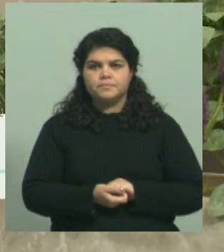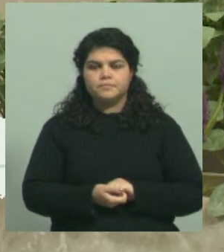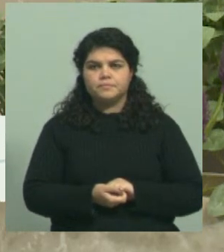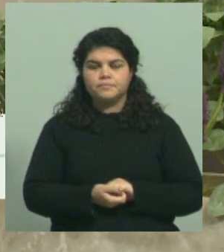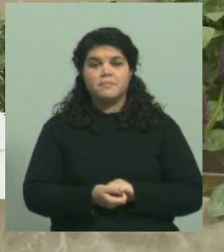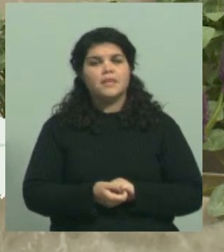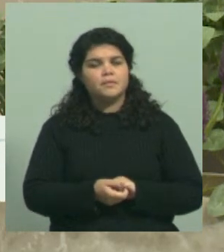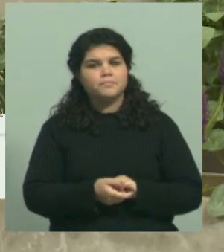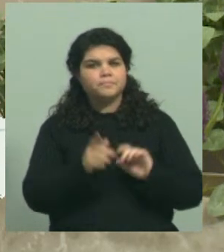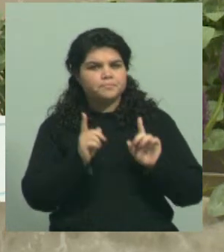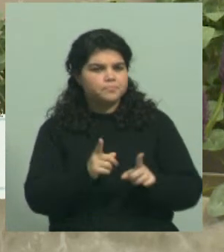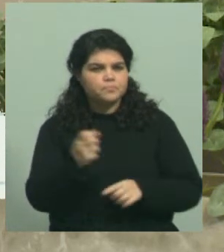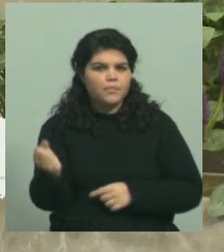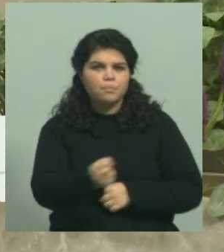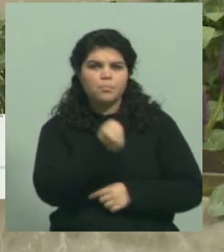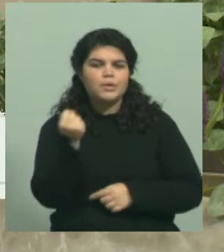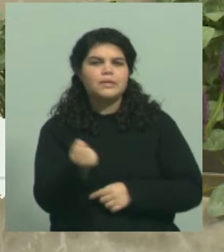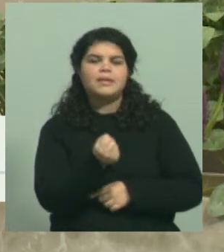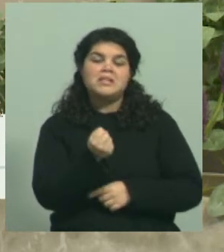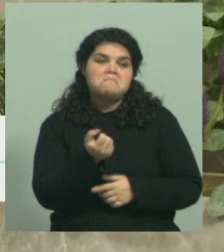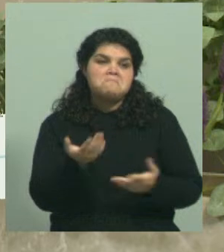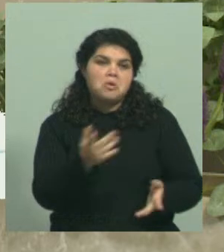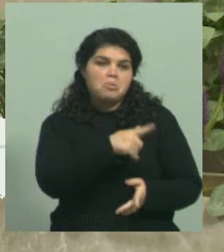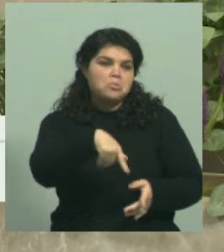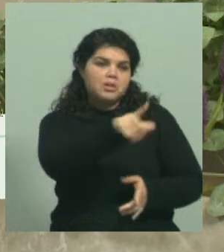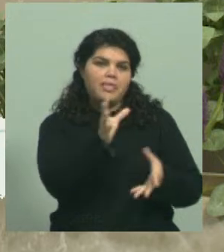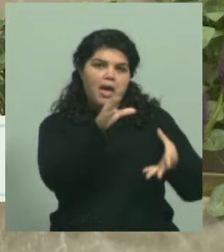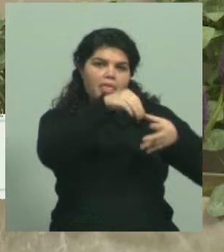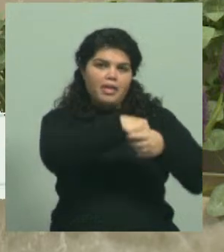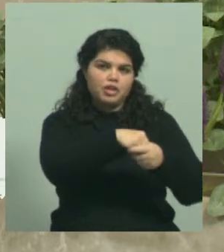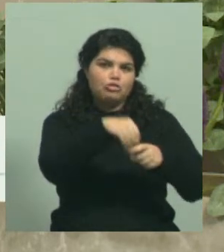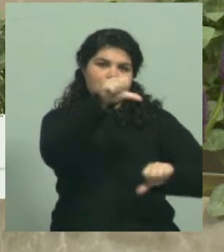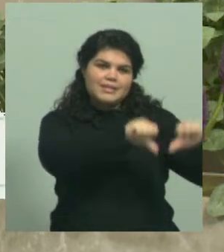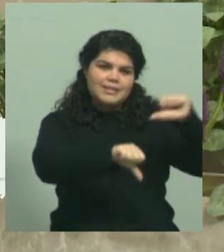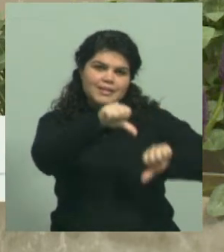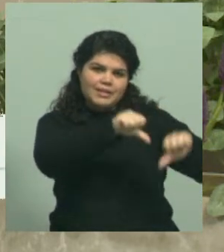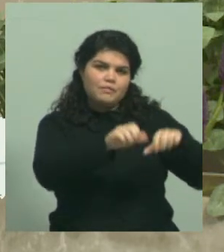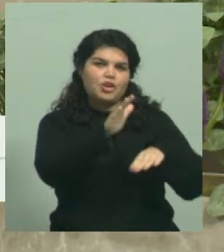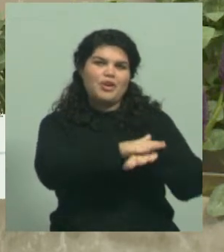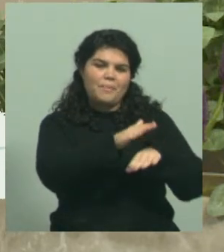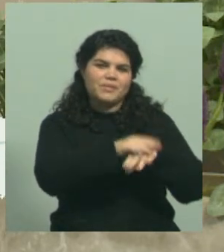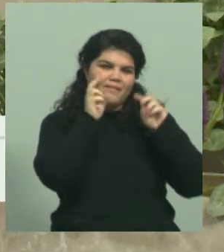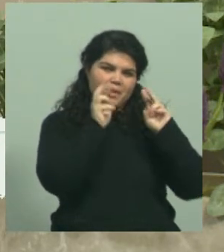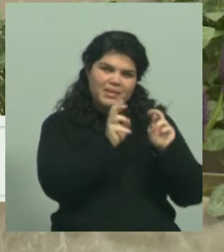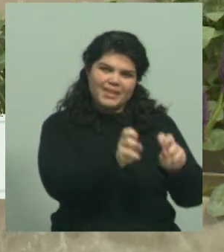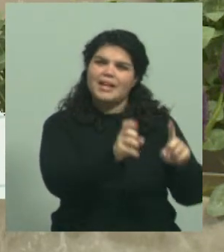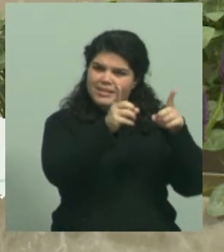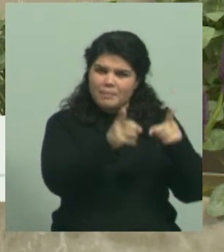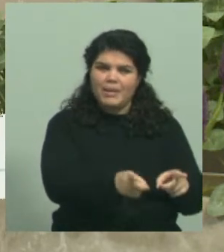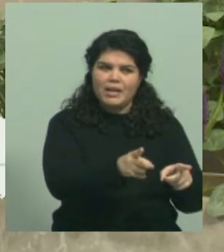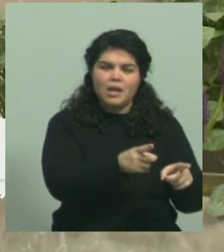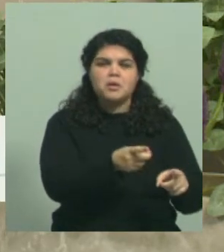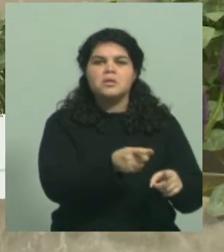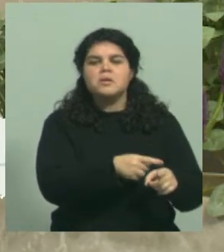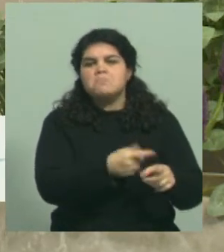de esto, ¿no? ¿Qué reflexión tienen ustedes los científicos, los investigadores, a partir de, y yo voy a citar dos